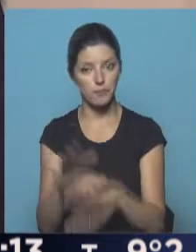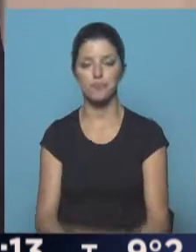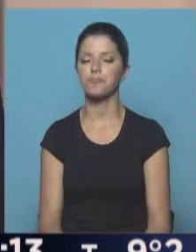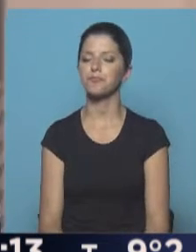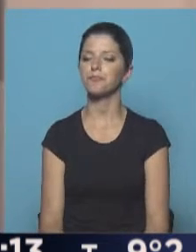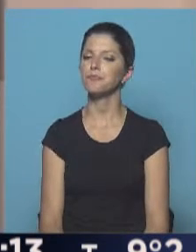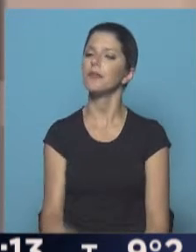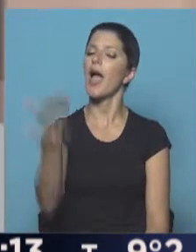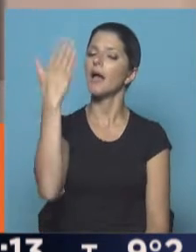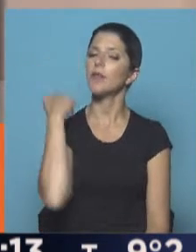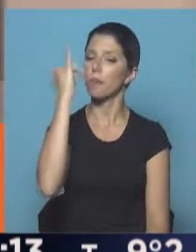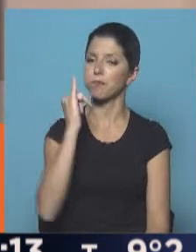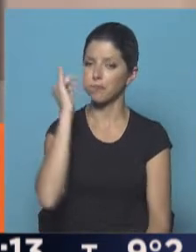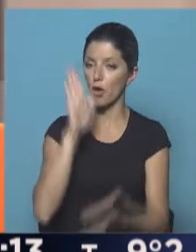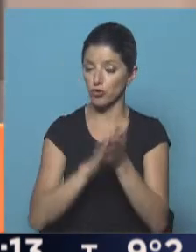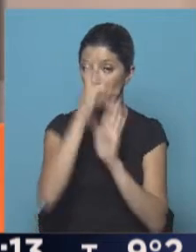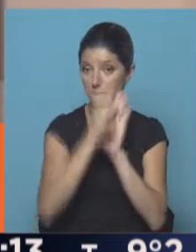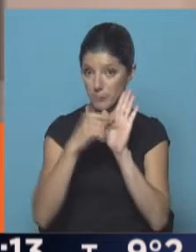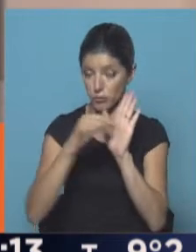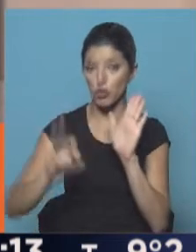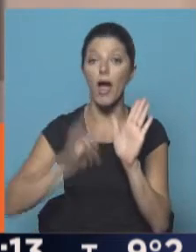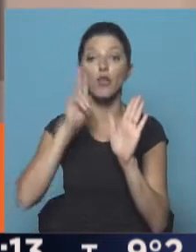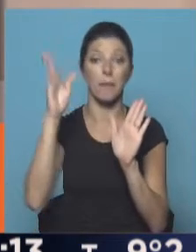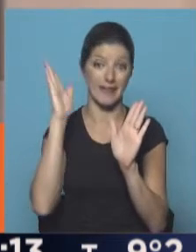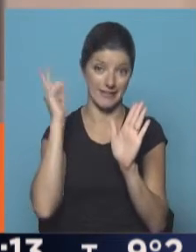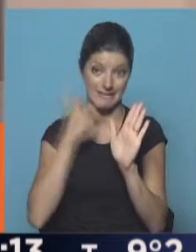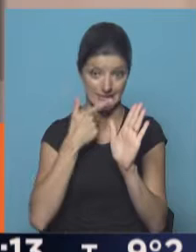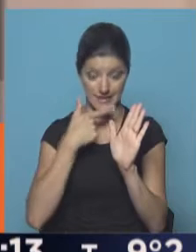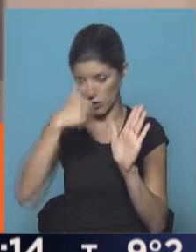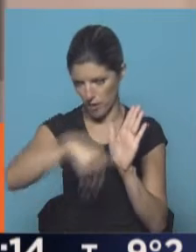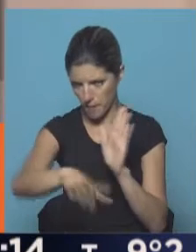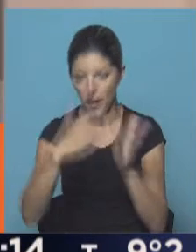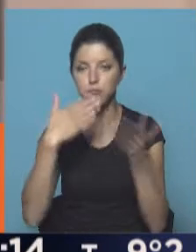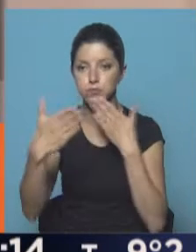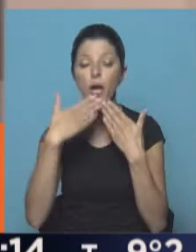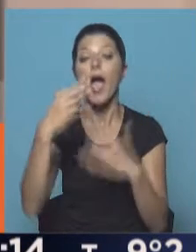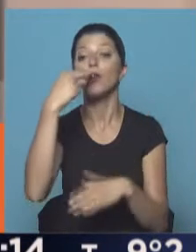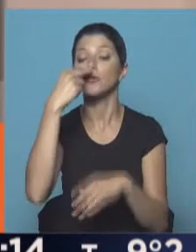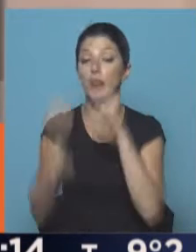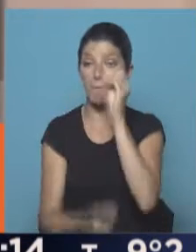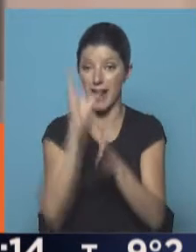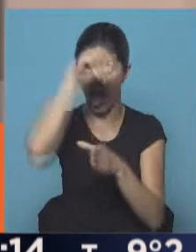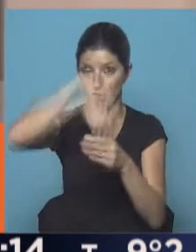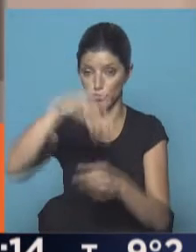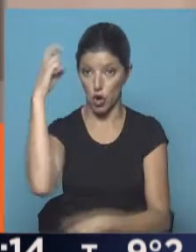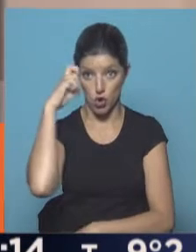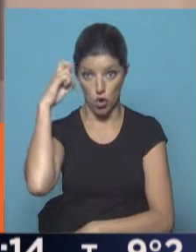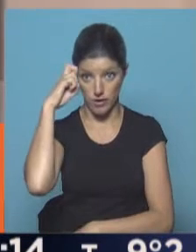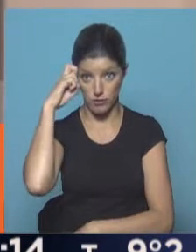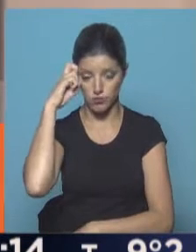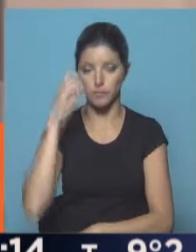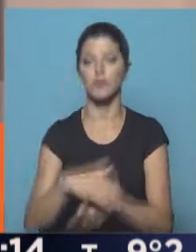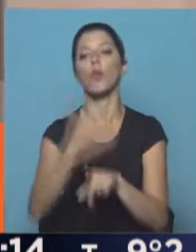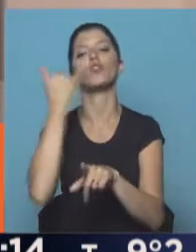Hablamos del presupuesto para el año 2017 que el Congreso va a empezar a discutir a partir de las 11 de la mañana, ya después de un largo debate